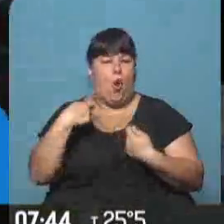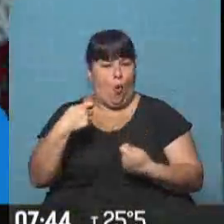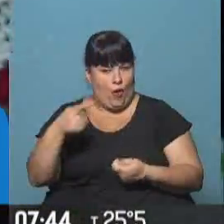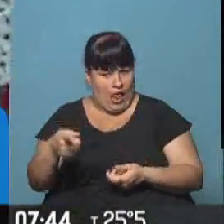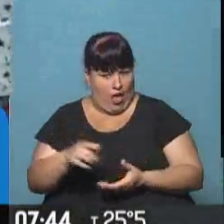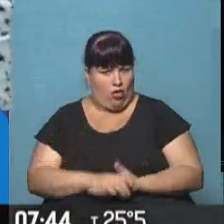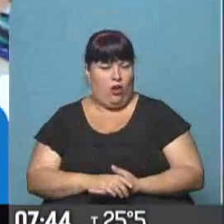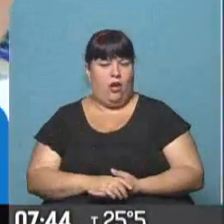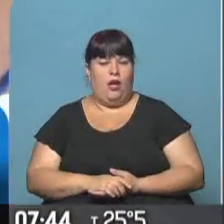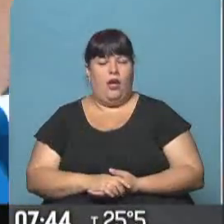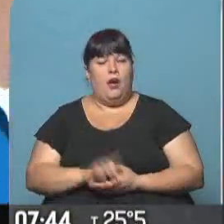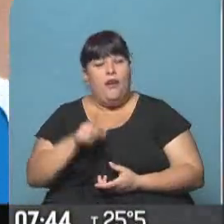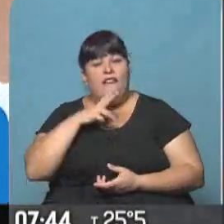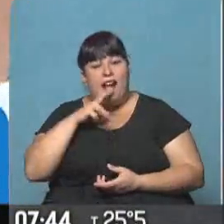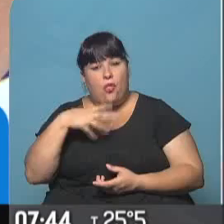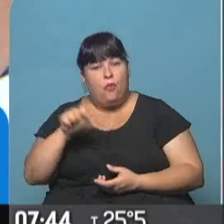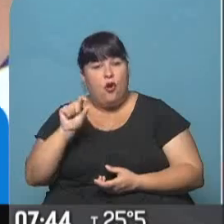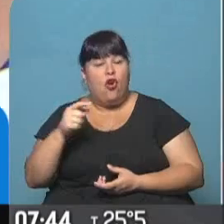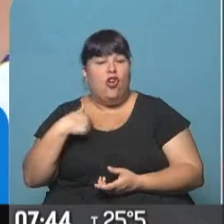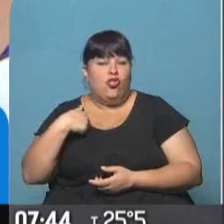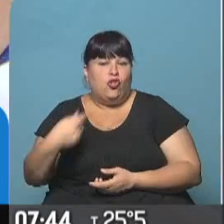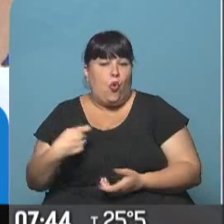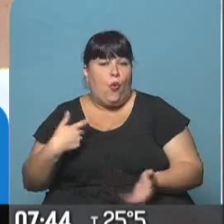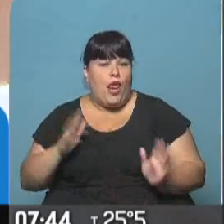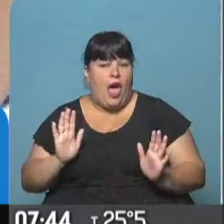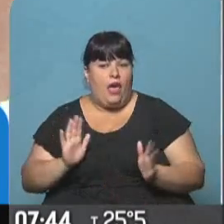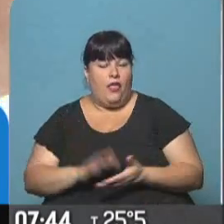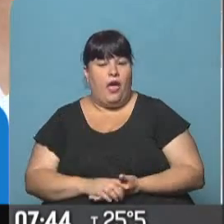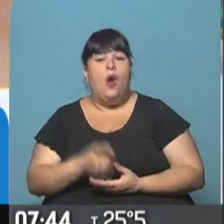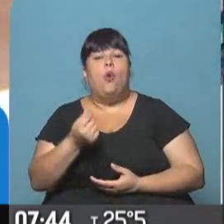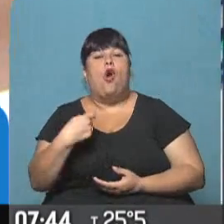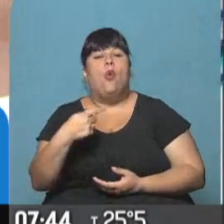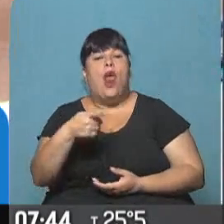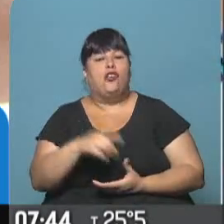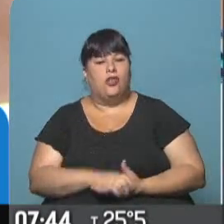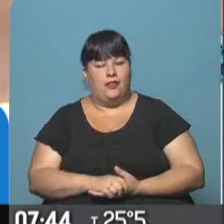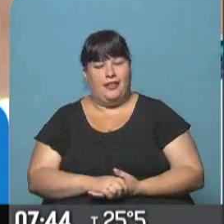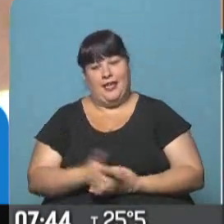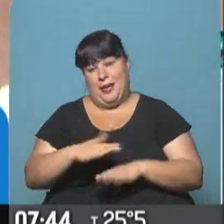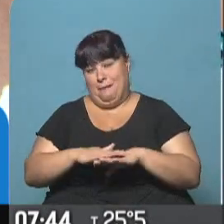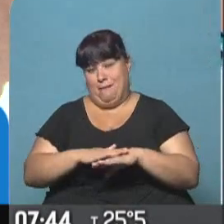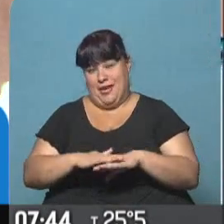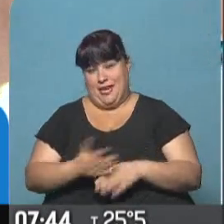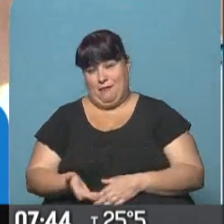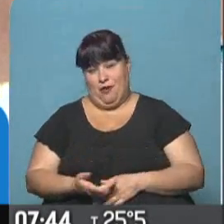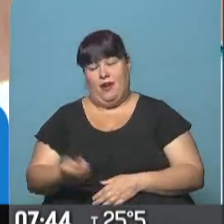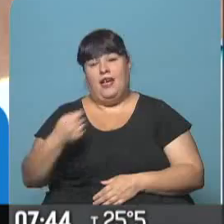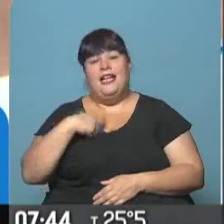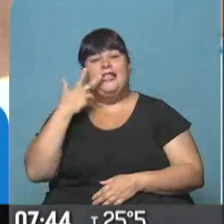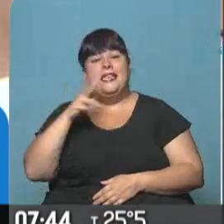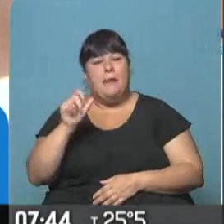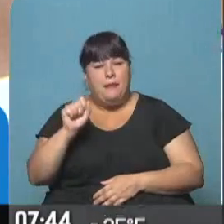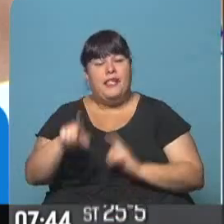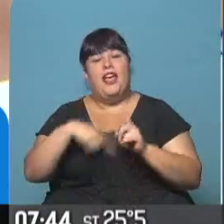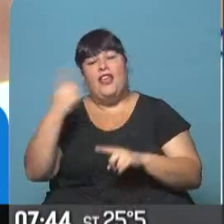jubilados. Ahora llevo poca verdura, porque soy jubilada. ¿Cuánto cobra jubilación? Y mínimo. Me da 3.000 pesos y